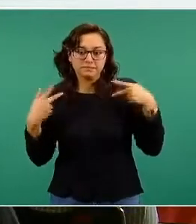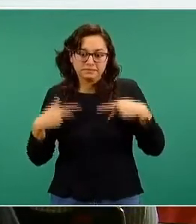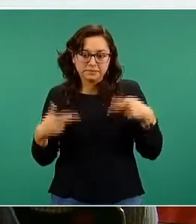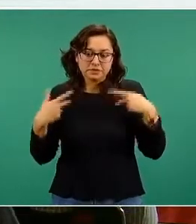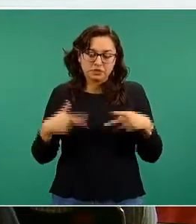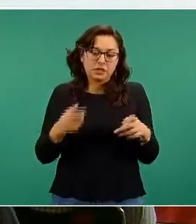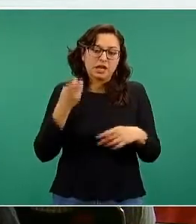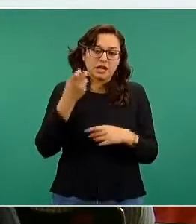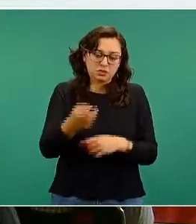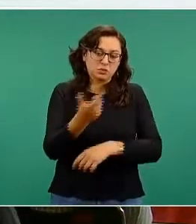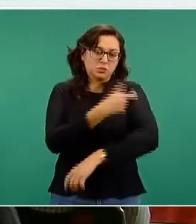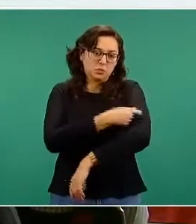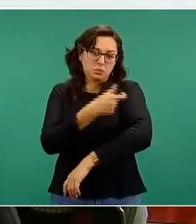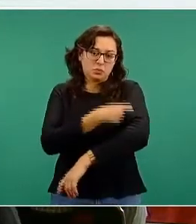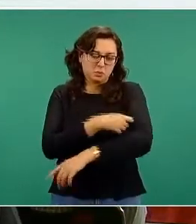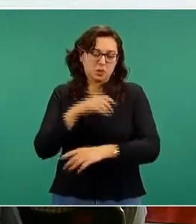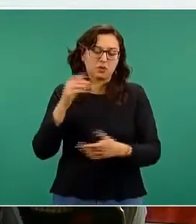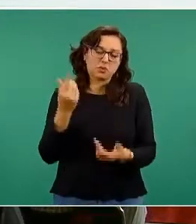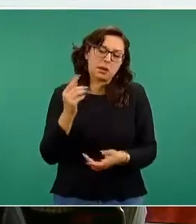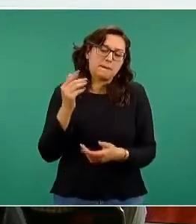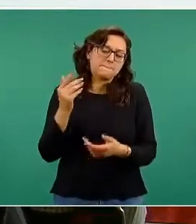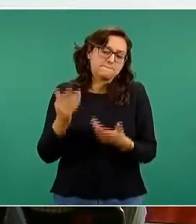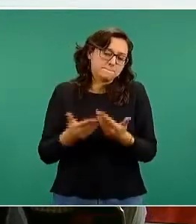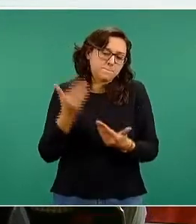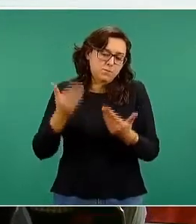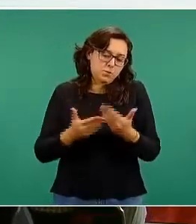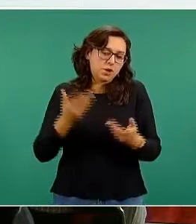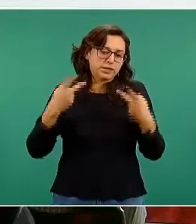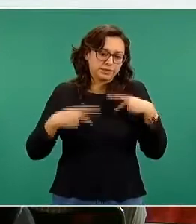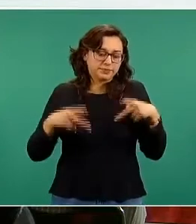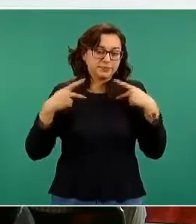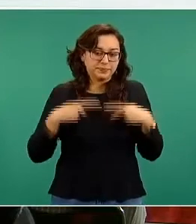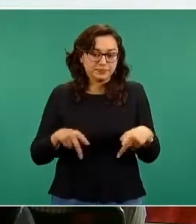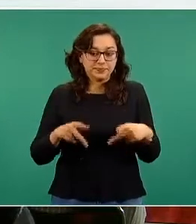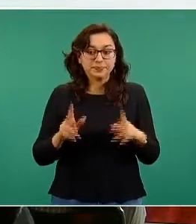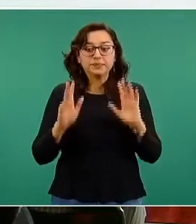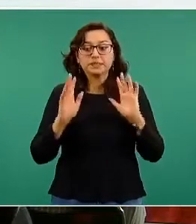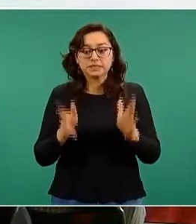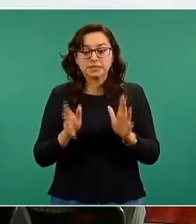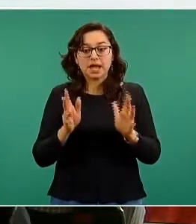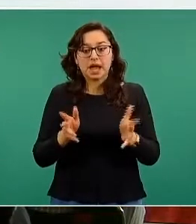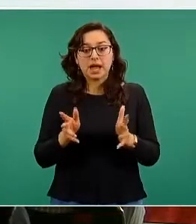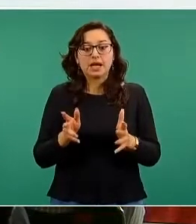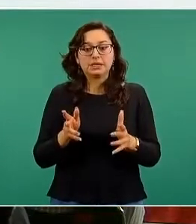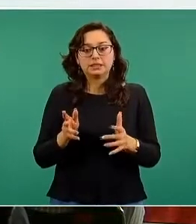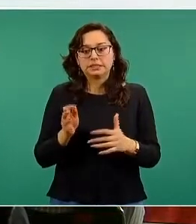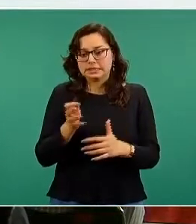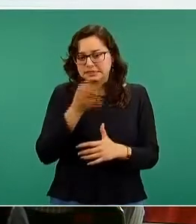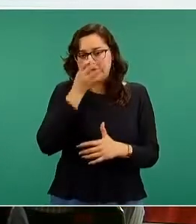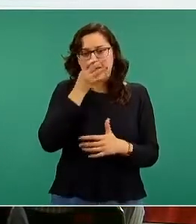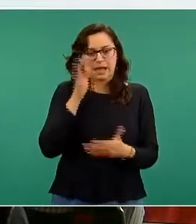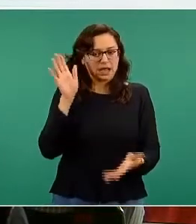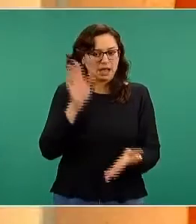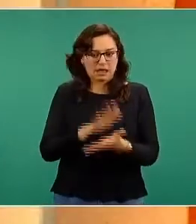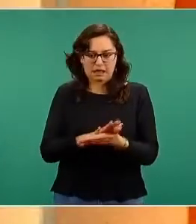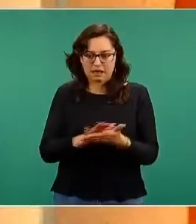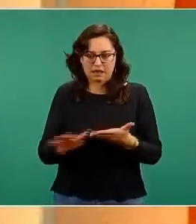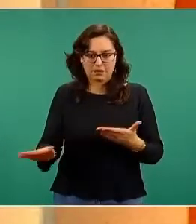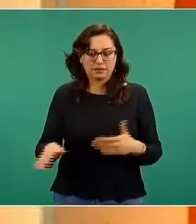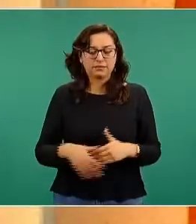y entonces se va vacunando menos cantidad. Queda muy poco ya por vacunar con este paquete. La siguiente.